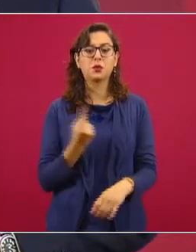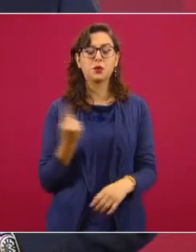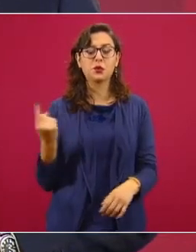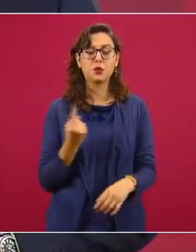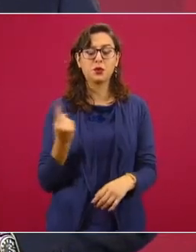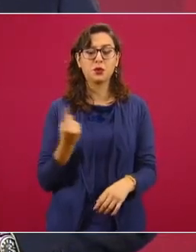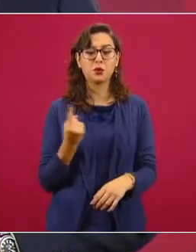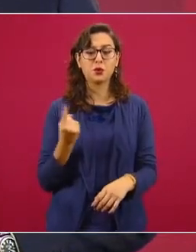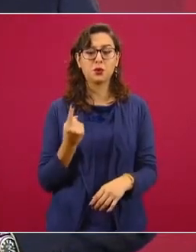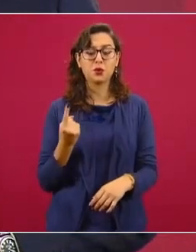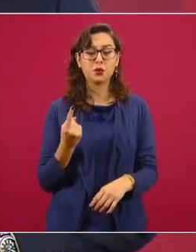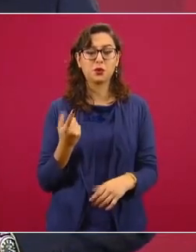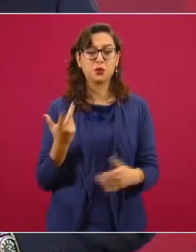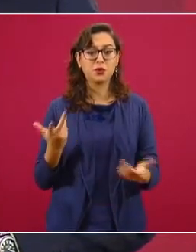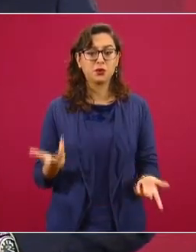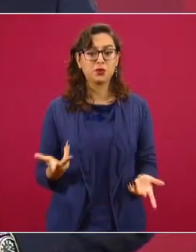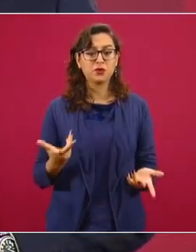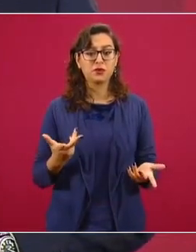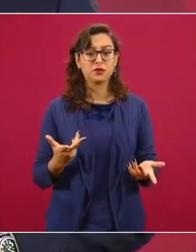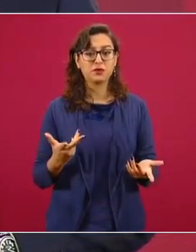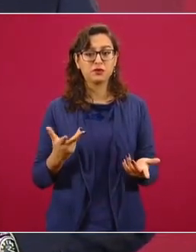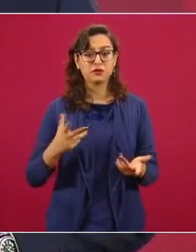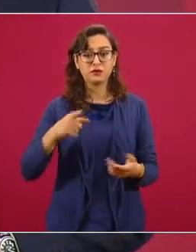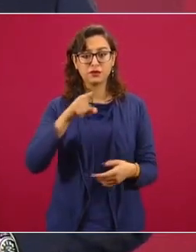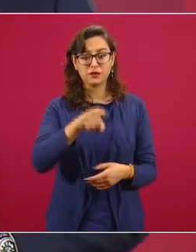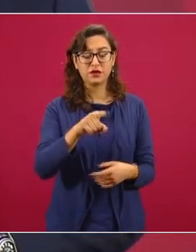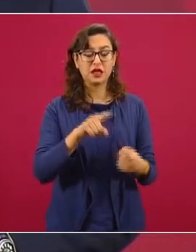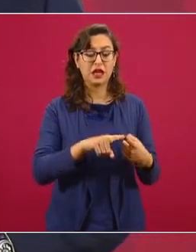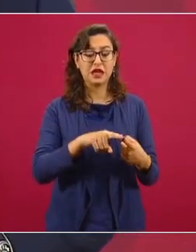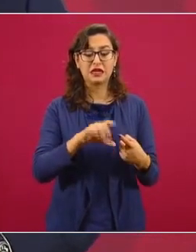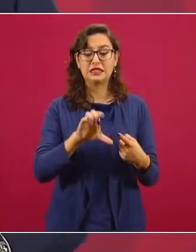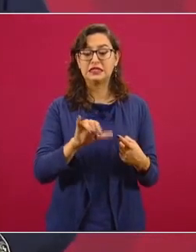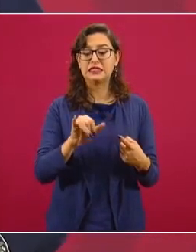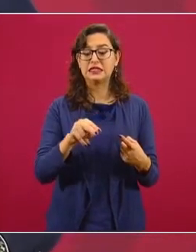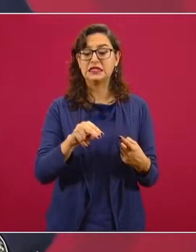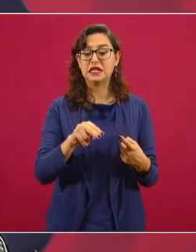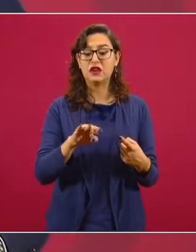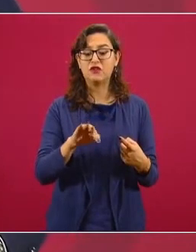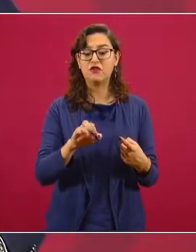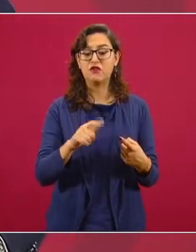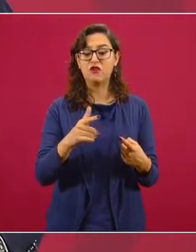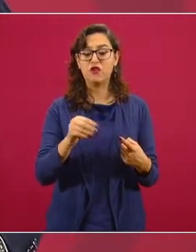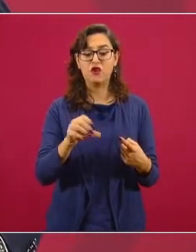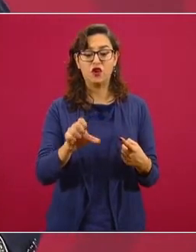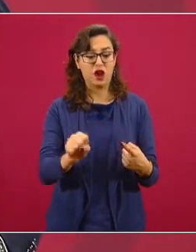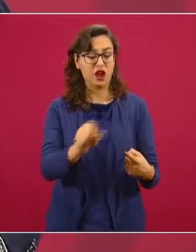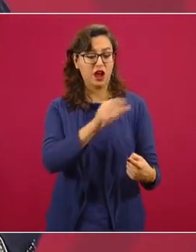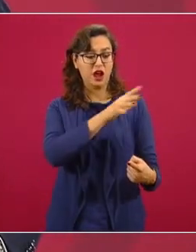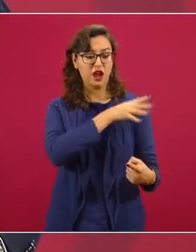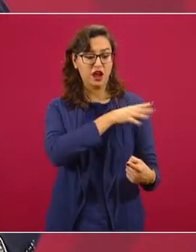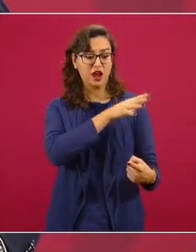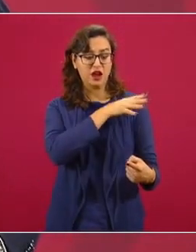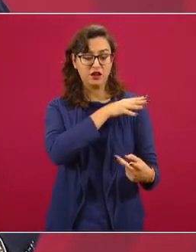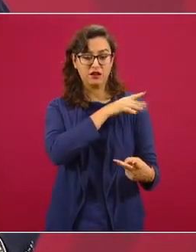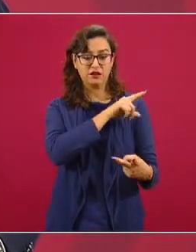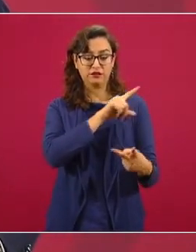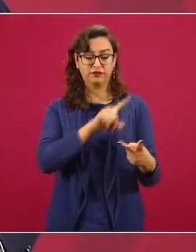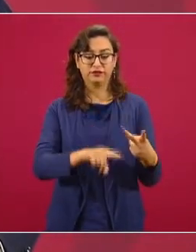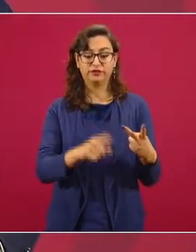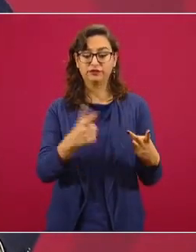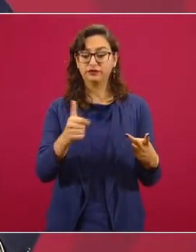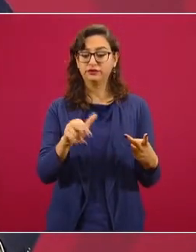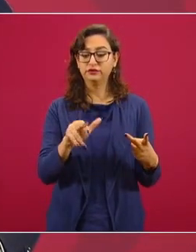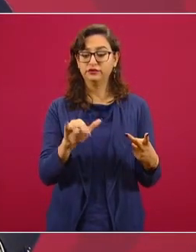el general Cienfuegos, como el operativo en contra de García